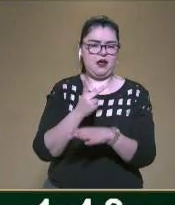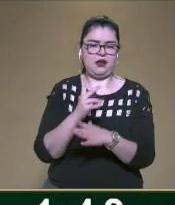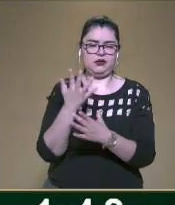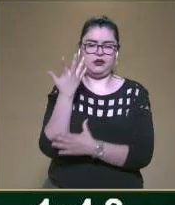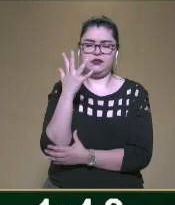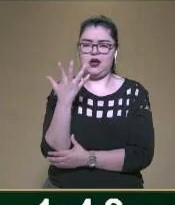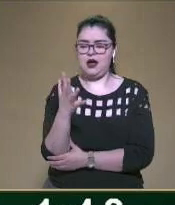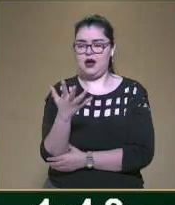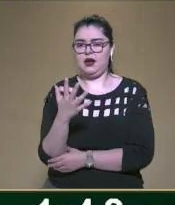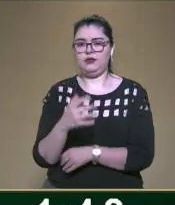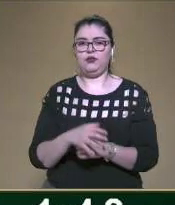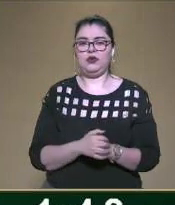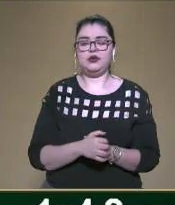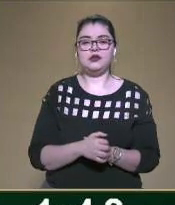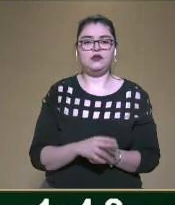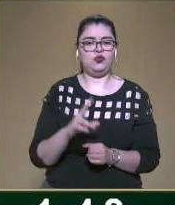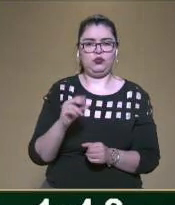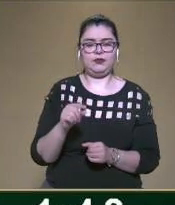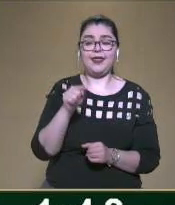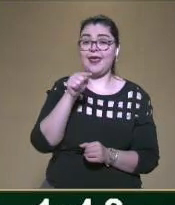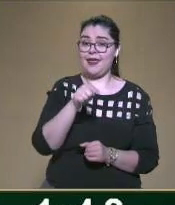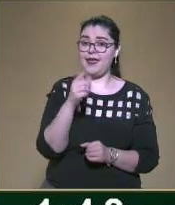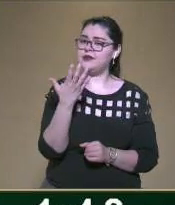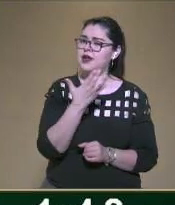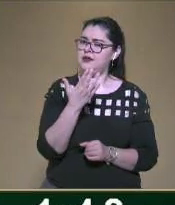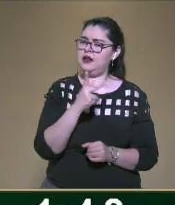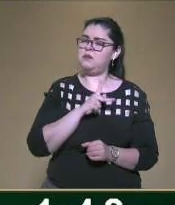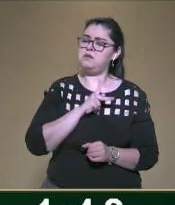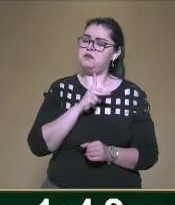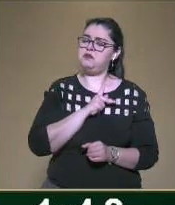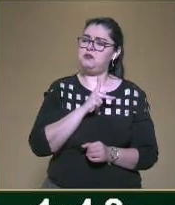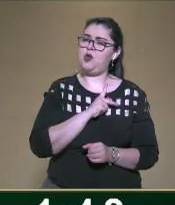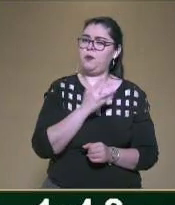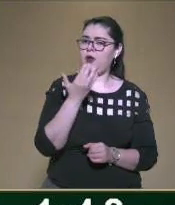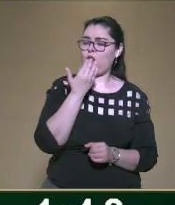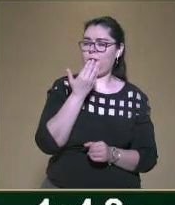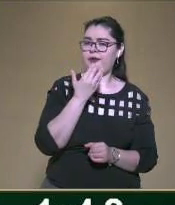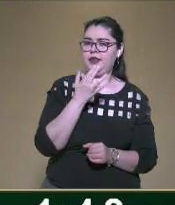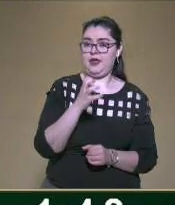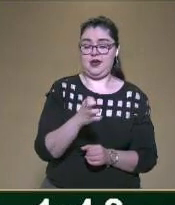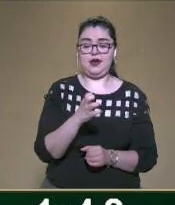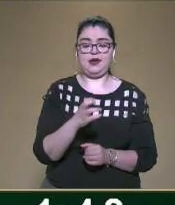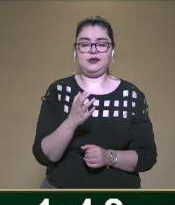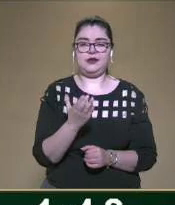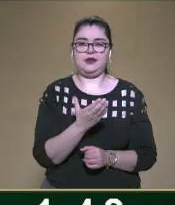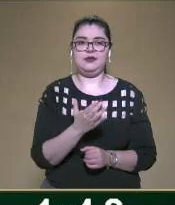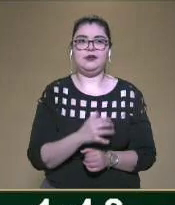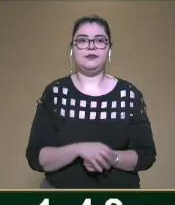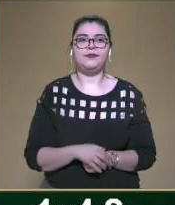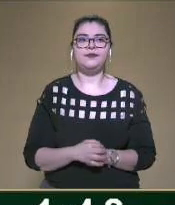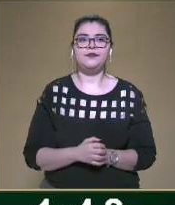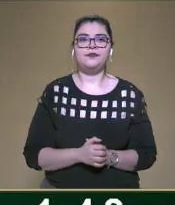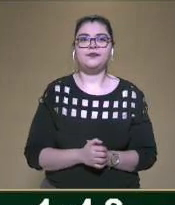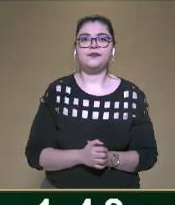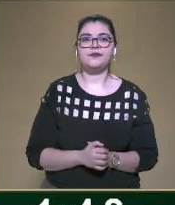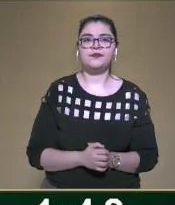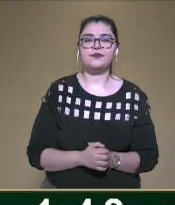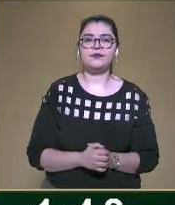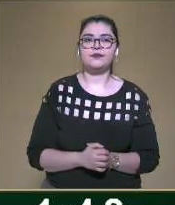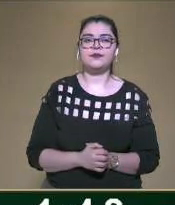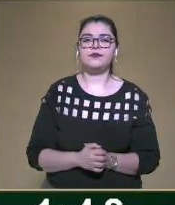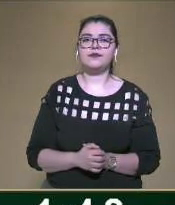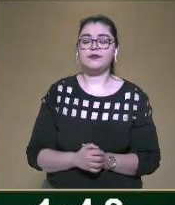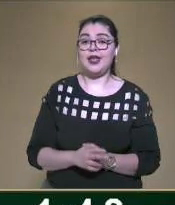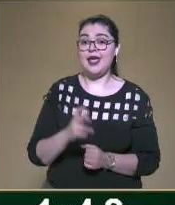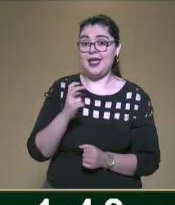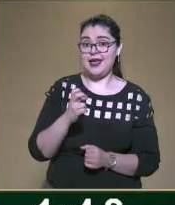no necesitan nutrición de otros seres vivos. O sea, no se comen a otros seres vivos, maestro. No. ¿Verdad? Este tipo de nutrición